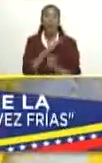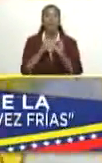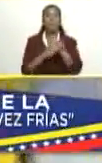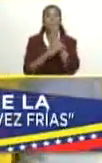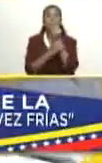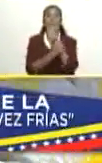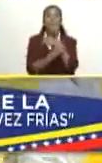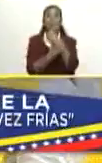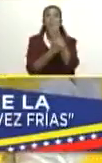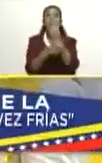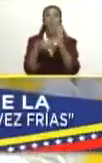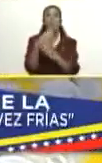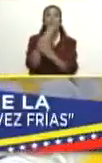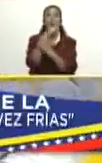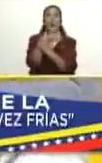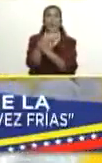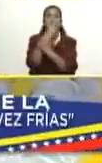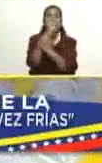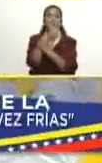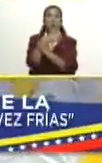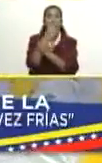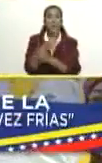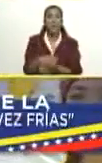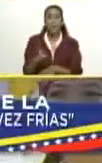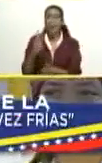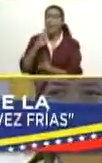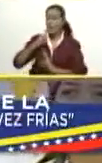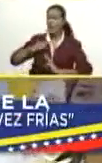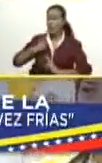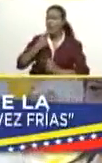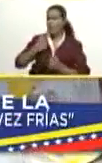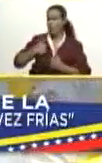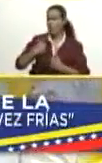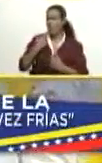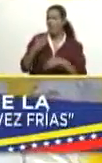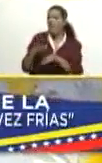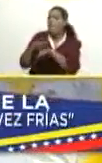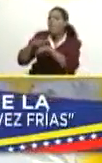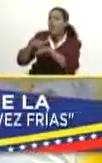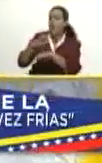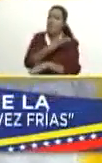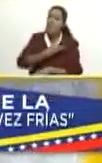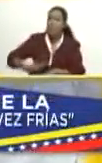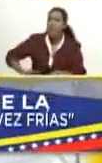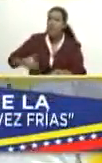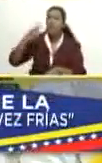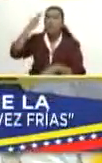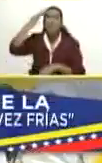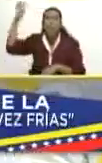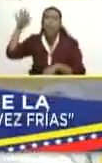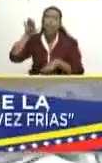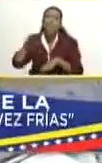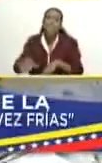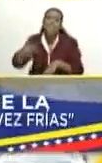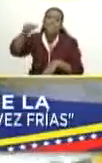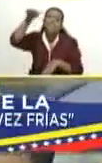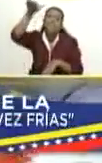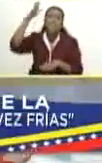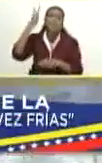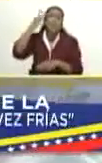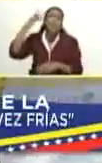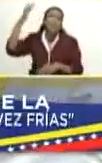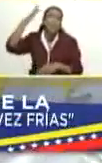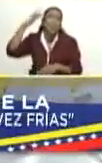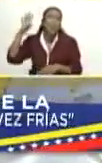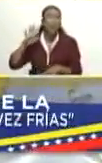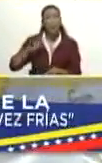medicina. Valentín, me quedé pensando, porque él me dijo, mire, presidente, ese ha sido mi sueño toda la vida. ¿Usted